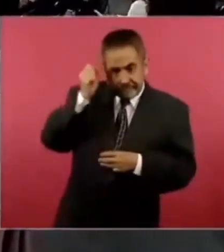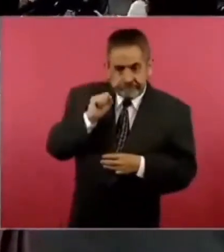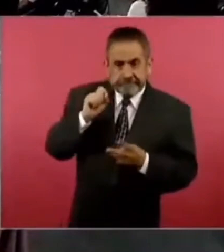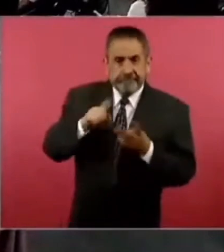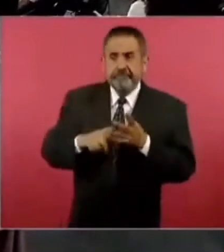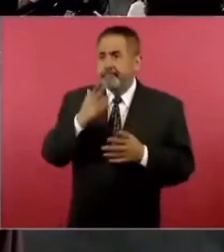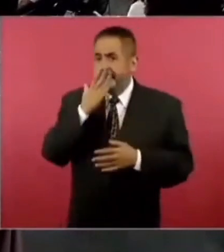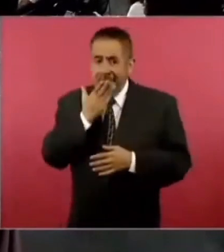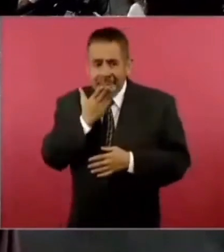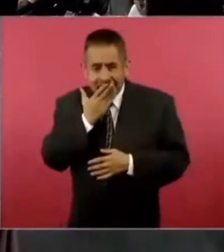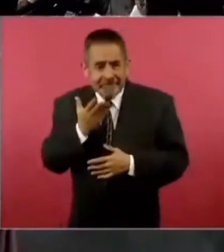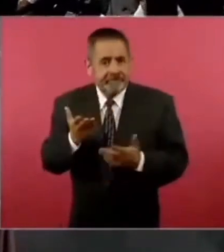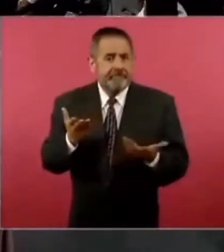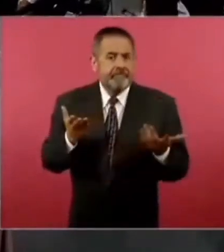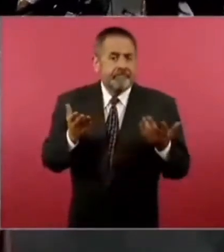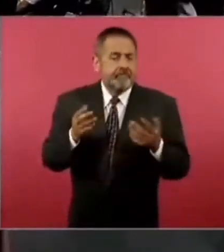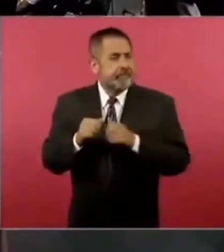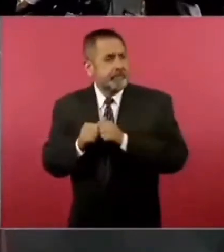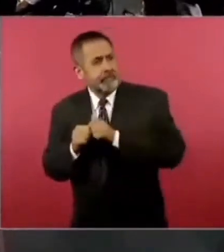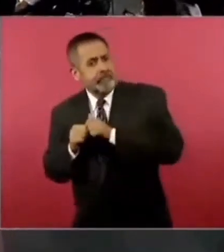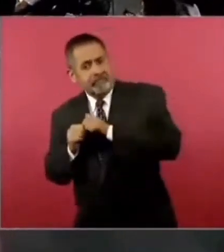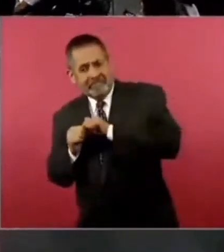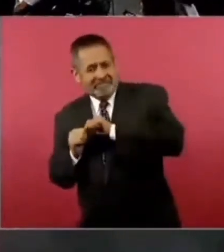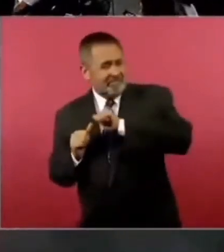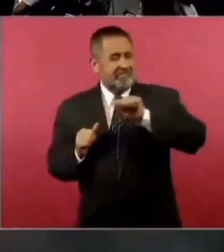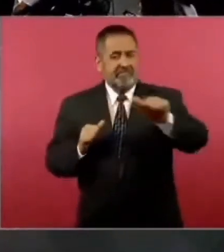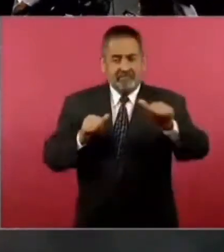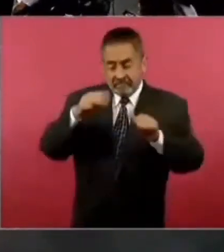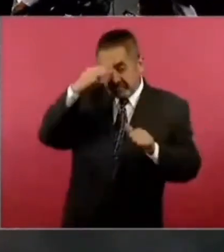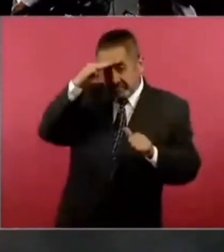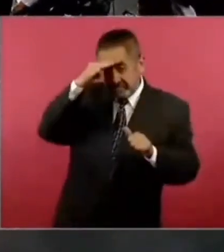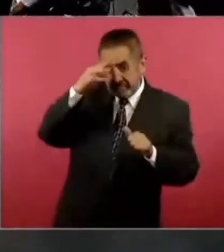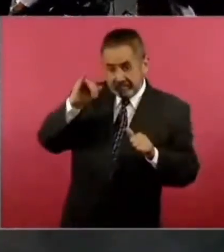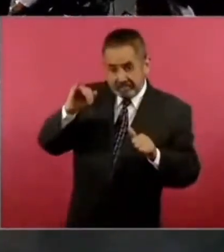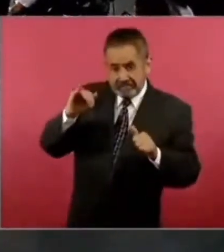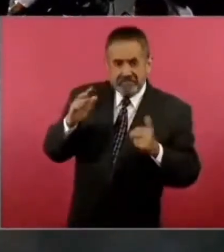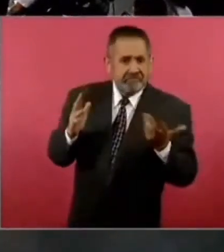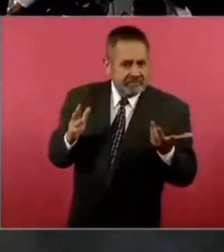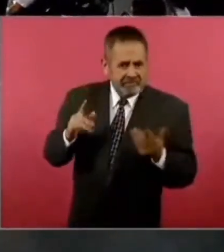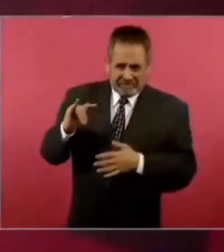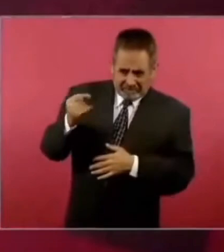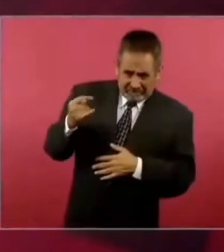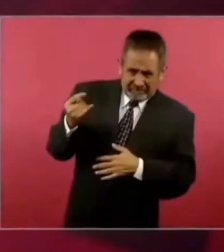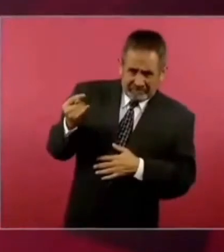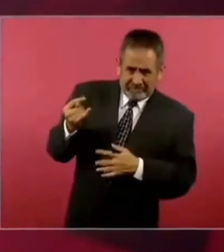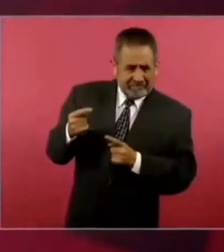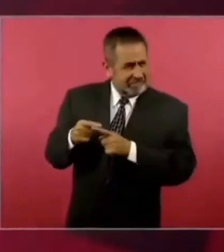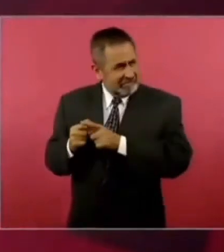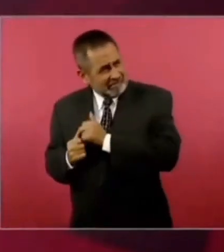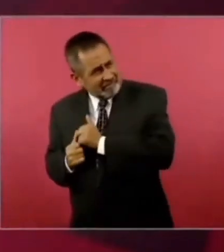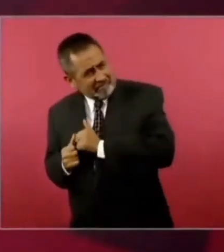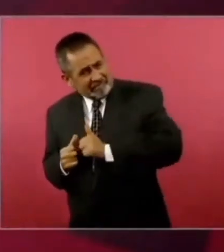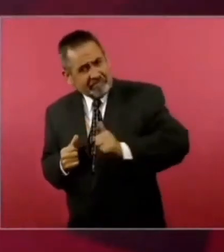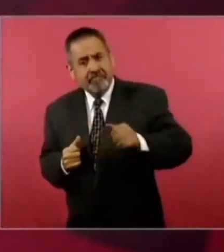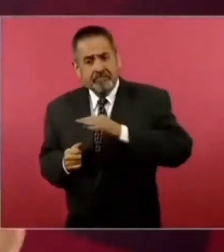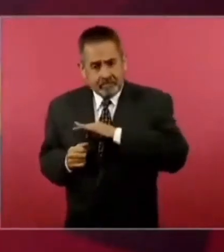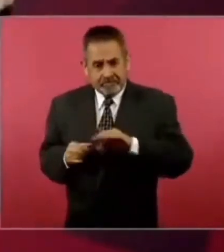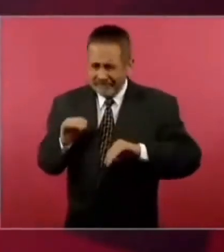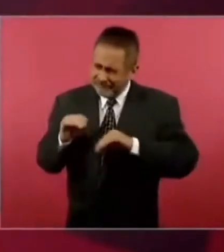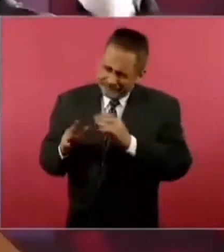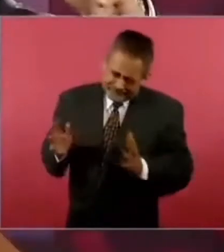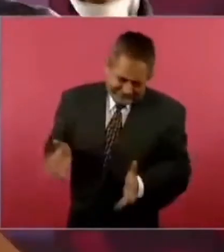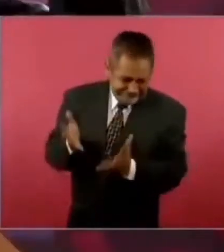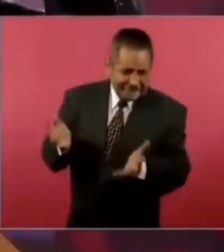Sinaloa, Sonora, hasta Mexicali y Tijuana. Hay que